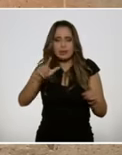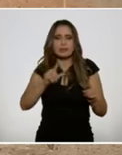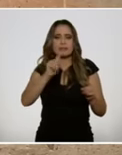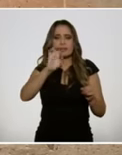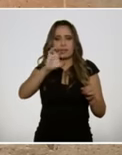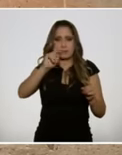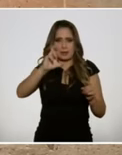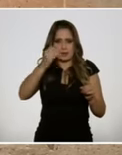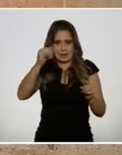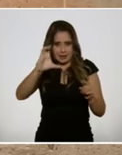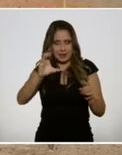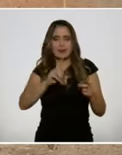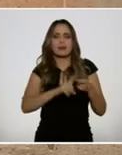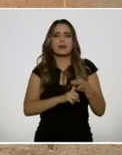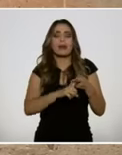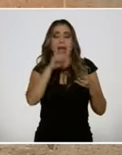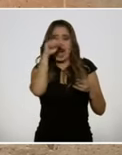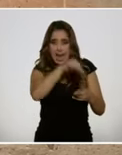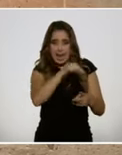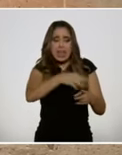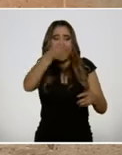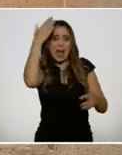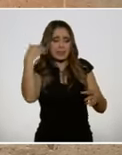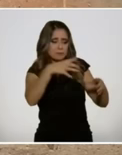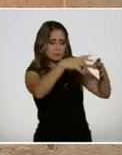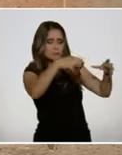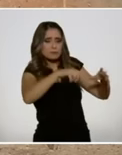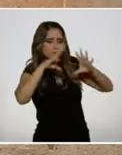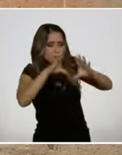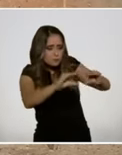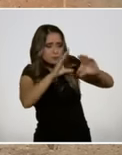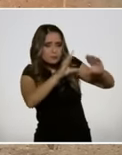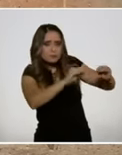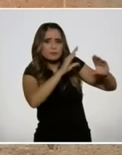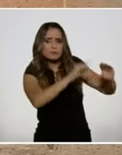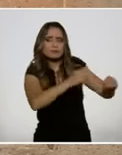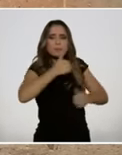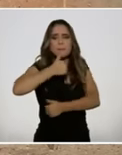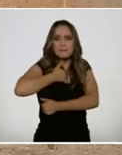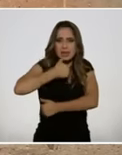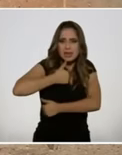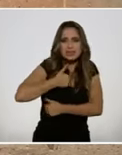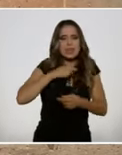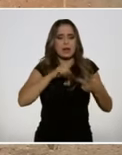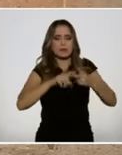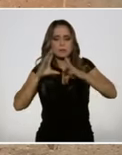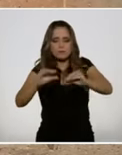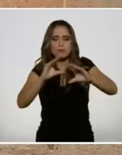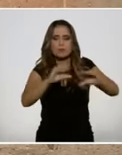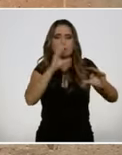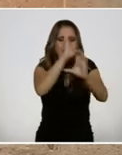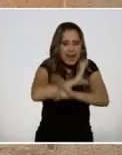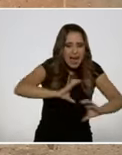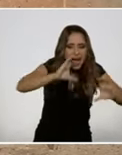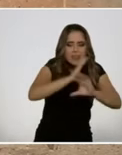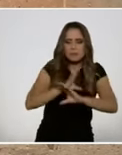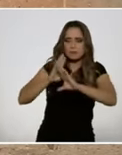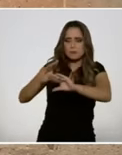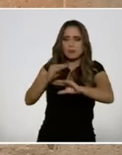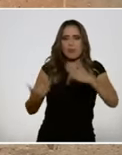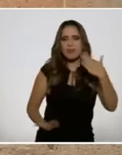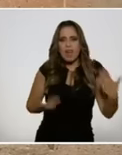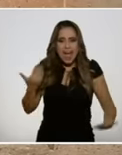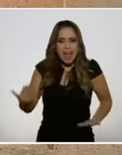Cuicalli, en donde se impartían conocimientos e instrucción militar, sin perder de vista el canto y la danza, que precisamente eran alimento